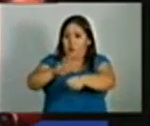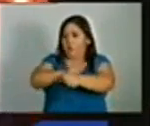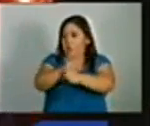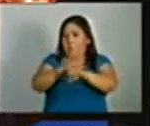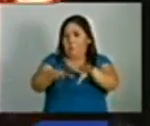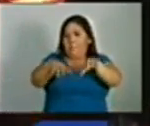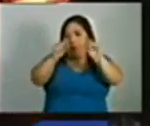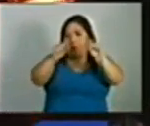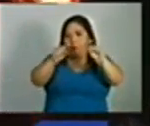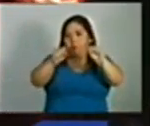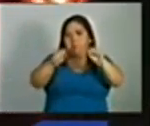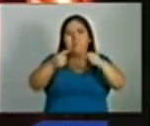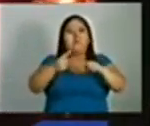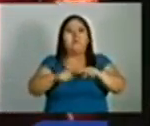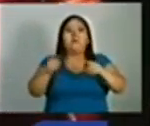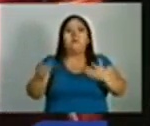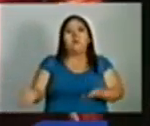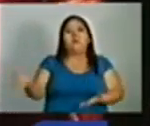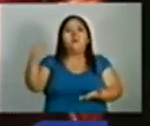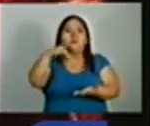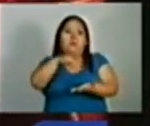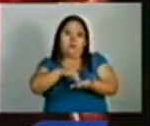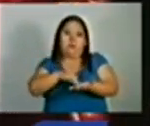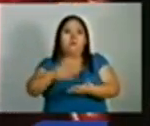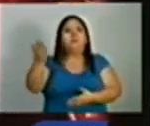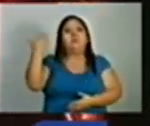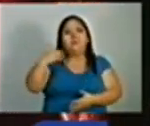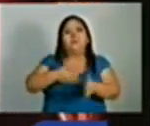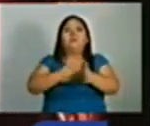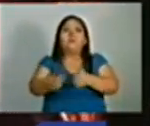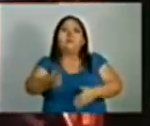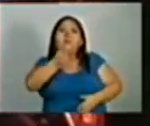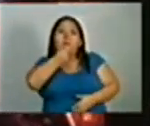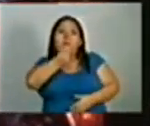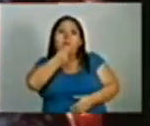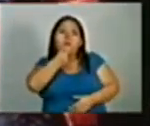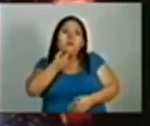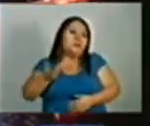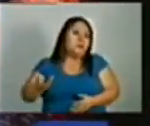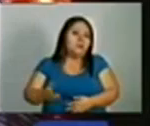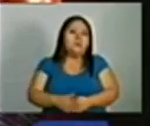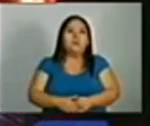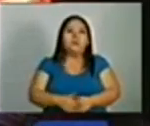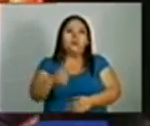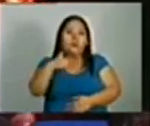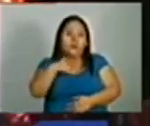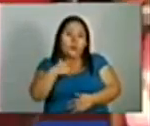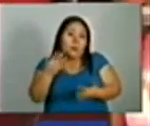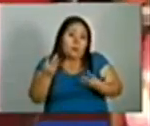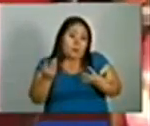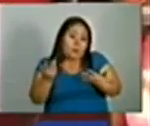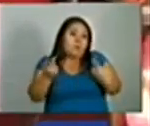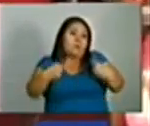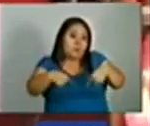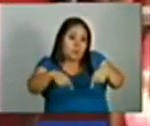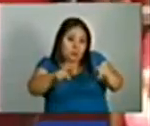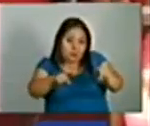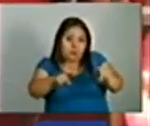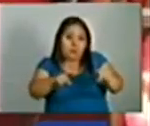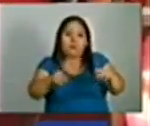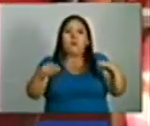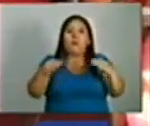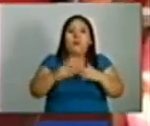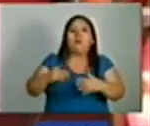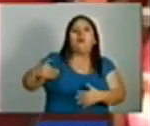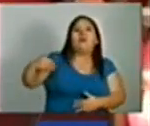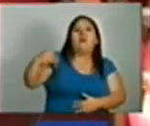y comenzó nuevamente el año pasado, ¿verdad? Y espero yo que siempre continúe y que sea con cada